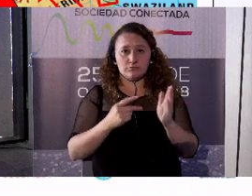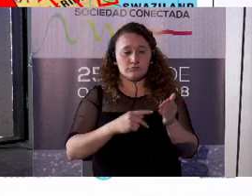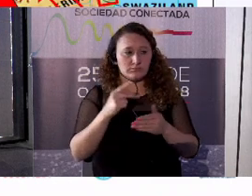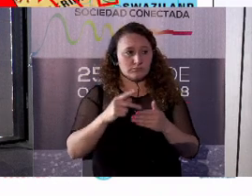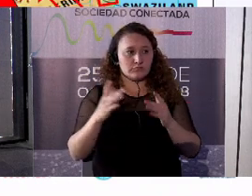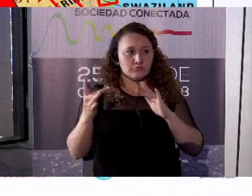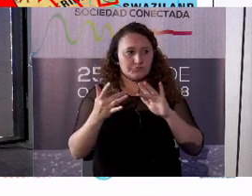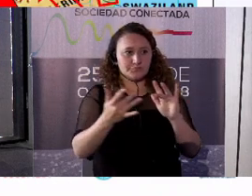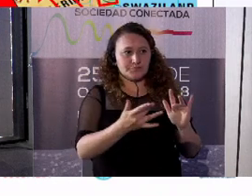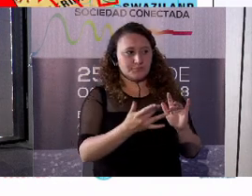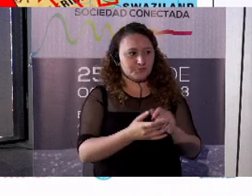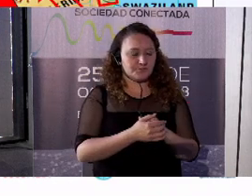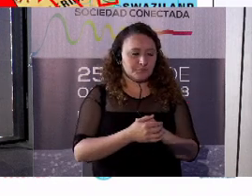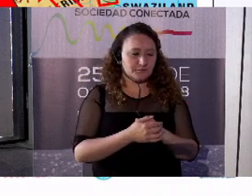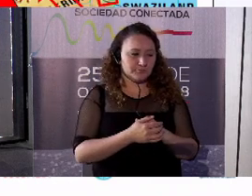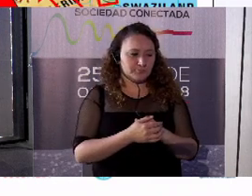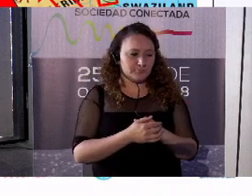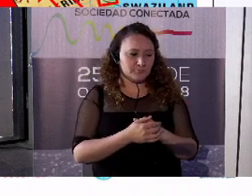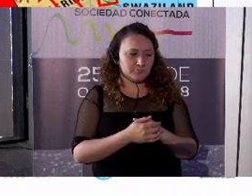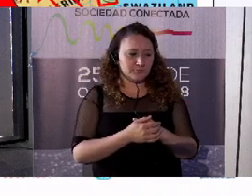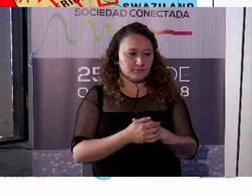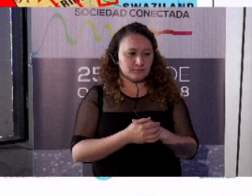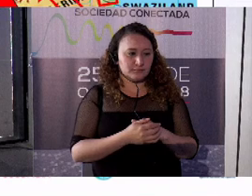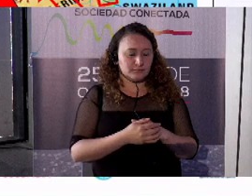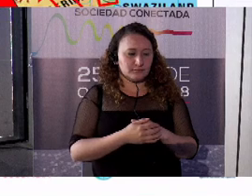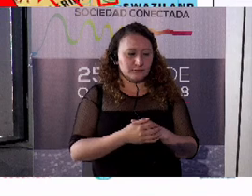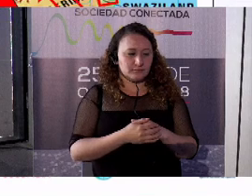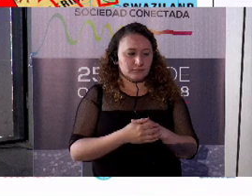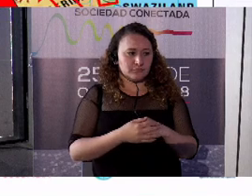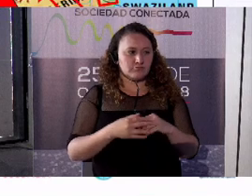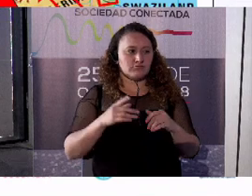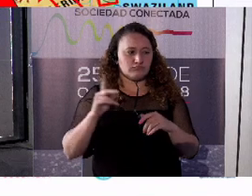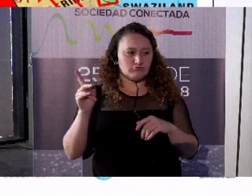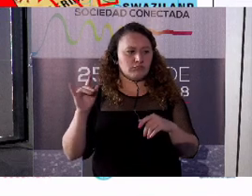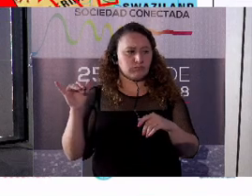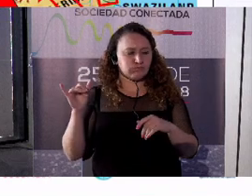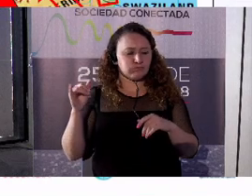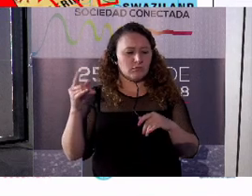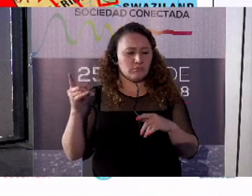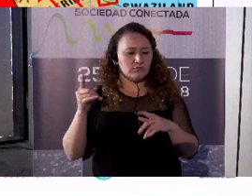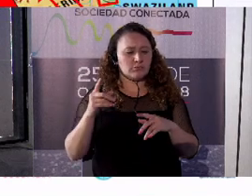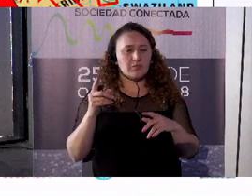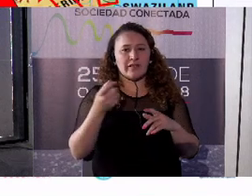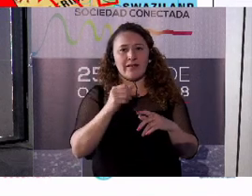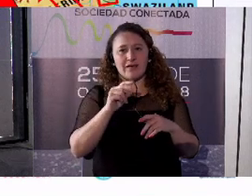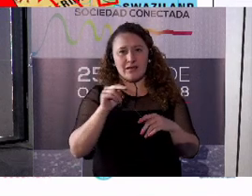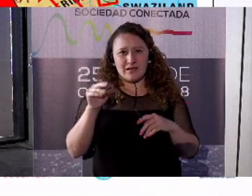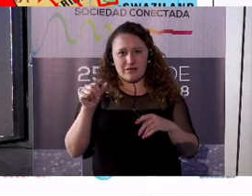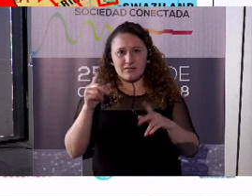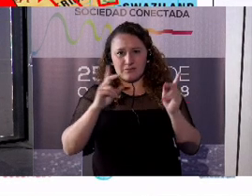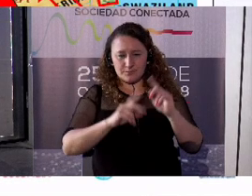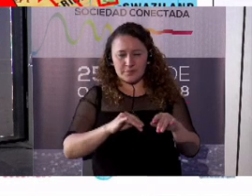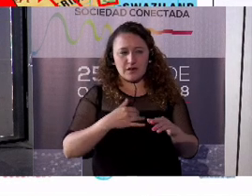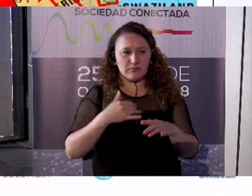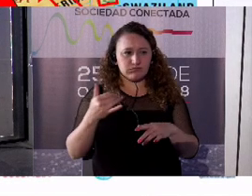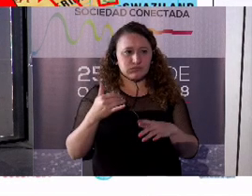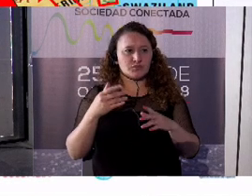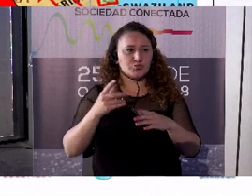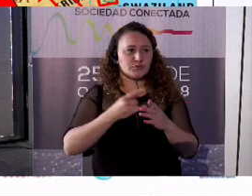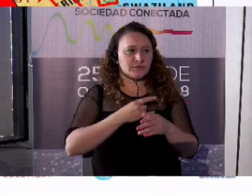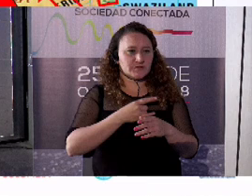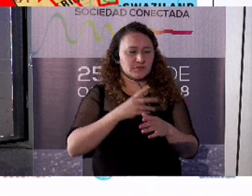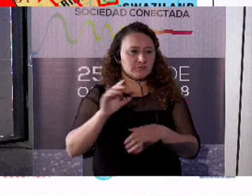conectividad para colegios que la universidad en gana también está